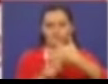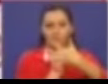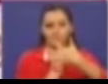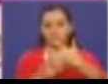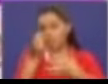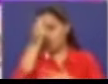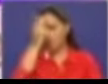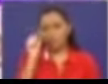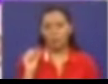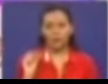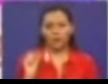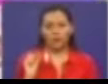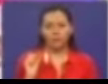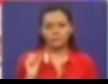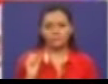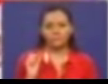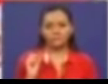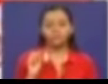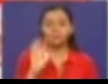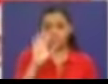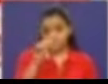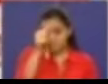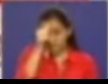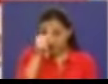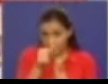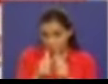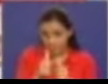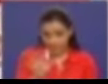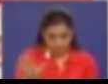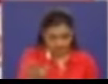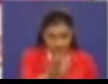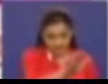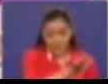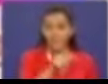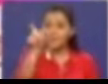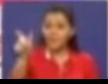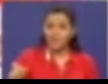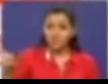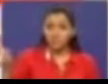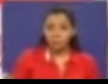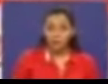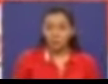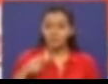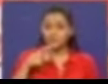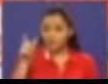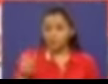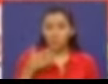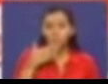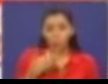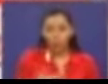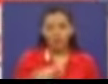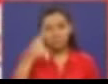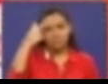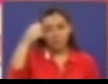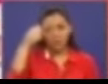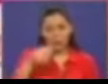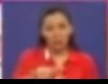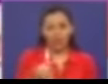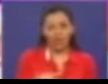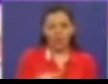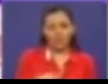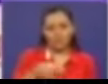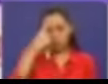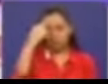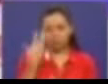nuestra mala memoria. Porque la gente de buen corazón, de buena fe, tiene memoria frágil. Pero permítame recordarle, pues,